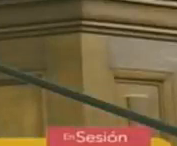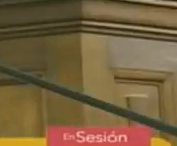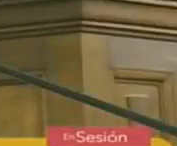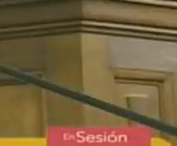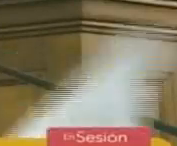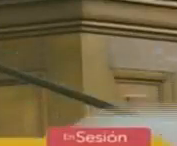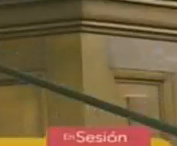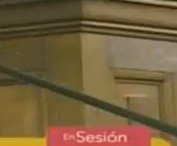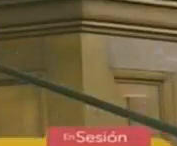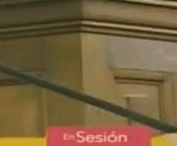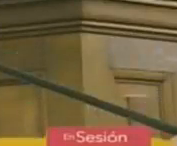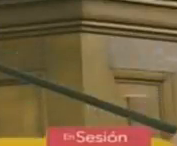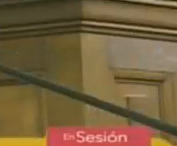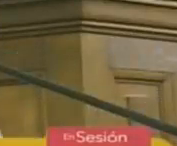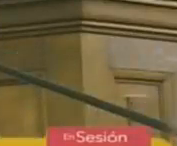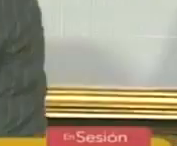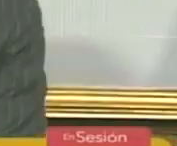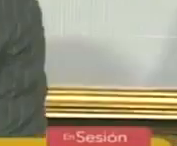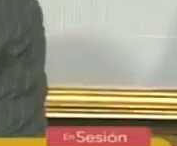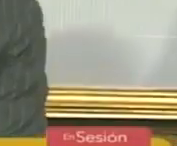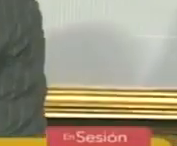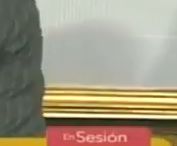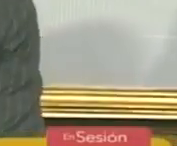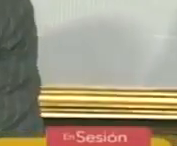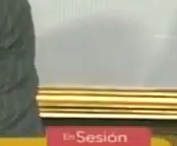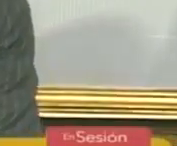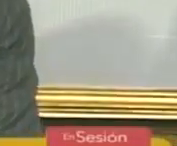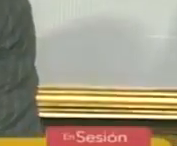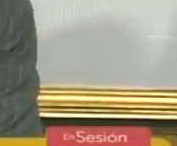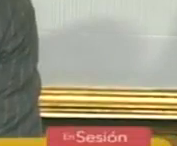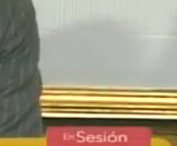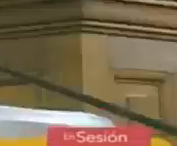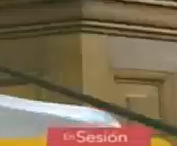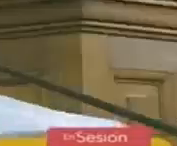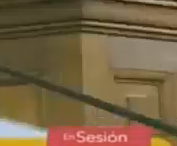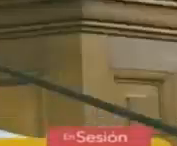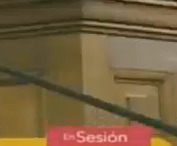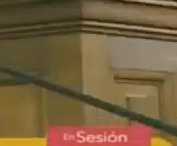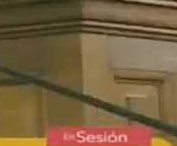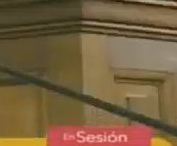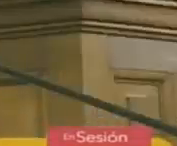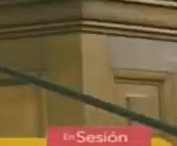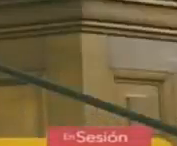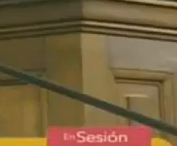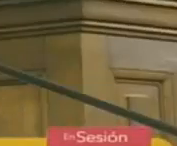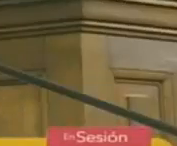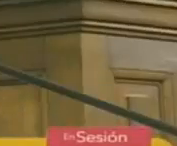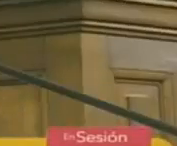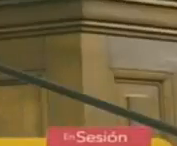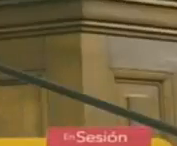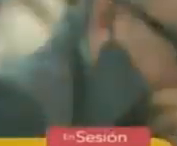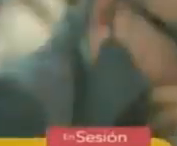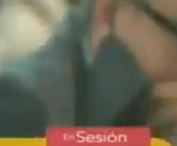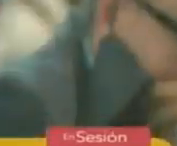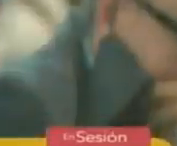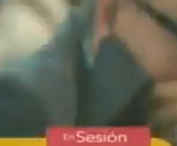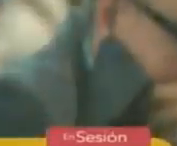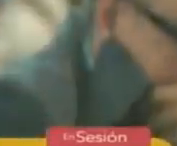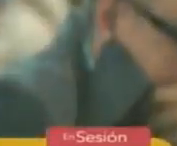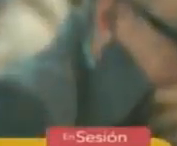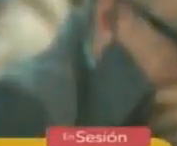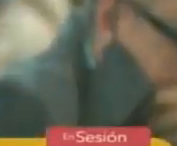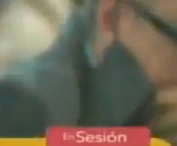registro. En consideración al epígrafe. Aprobado. Siguiente. Artículo 10. En el registro de antecedentes penales se